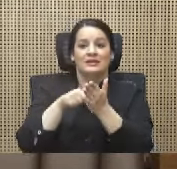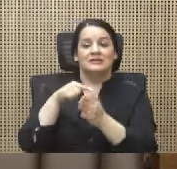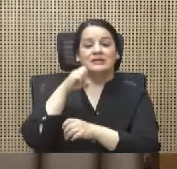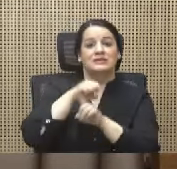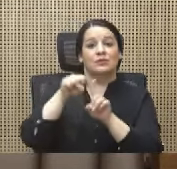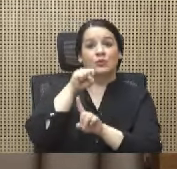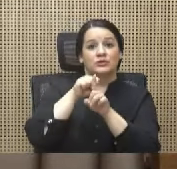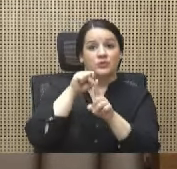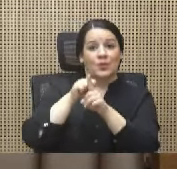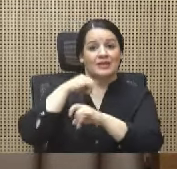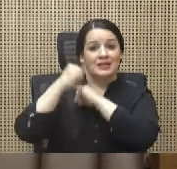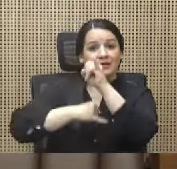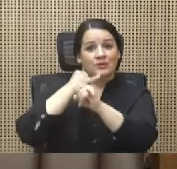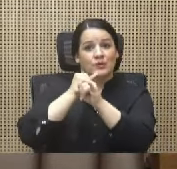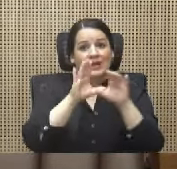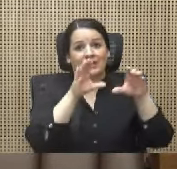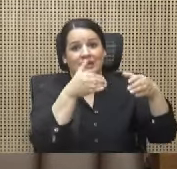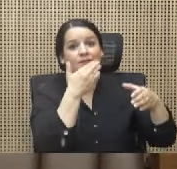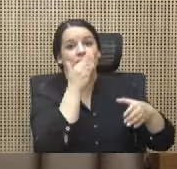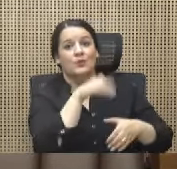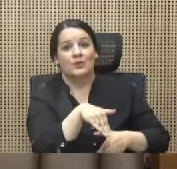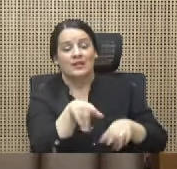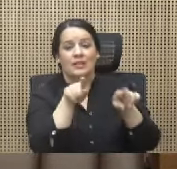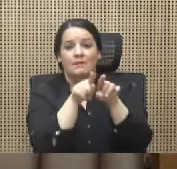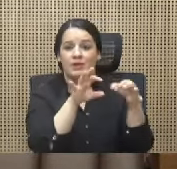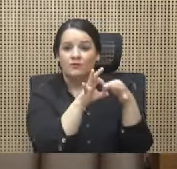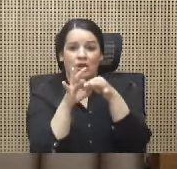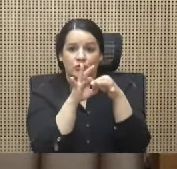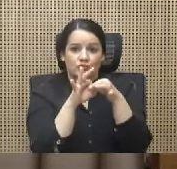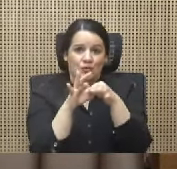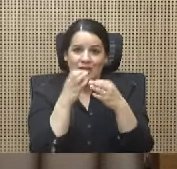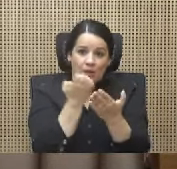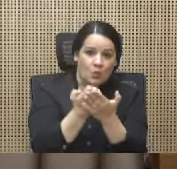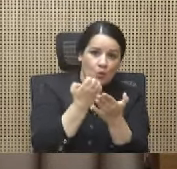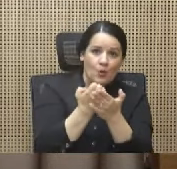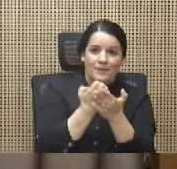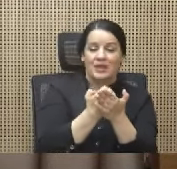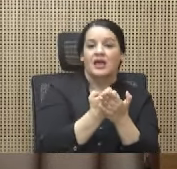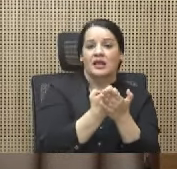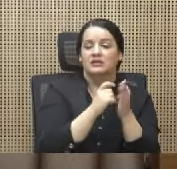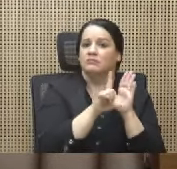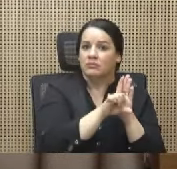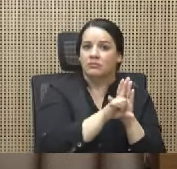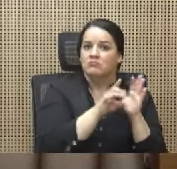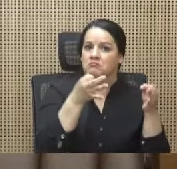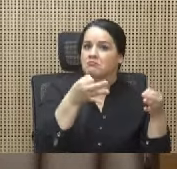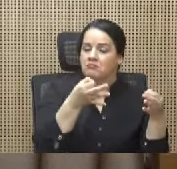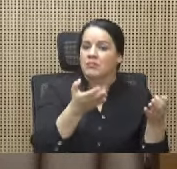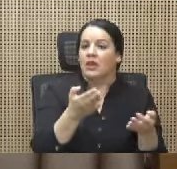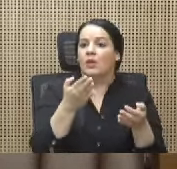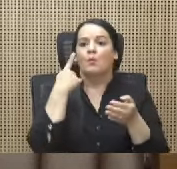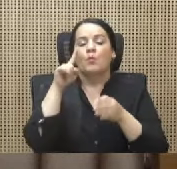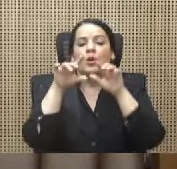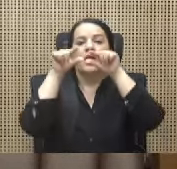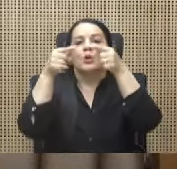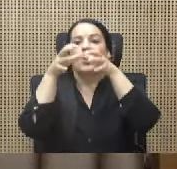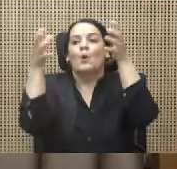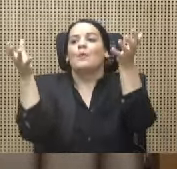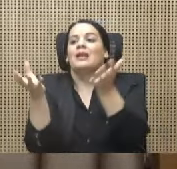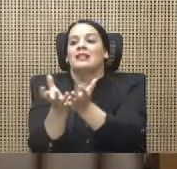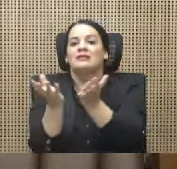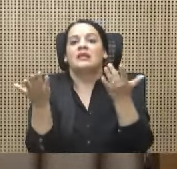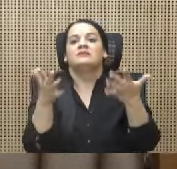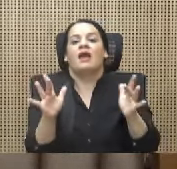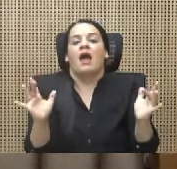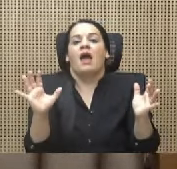crimen organizado. Así como las relaciones económicas lícitas, dada la globalización, se han